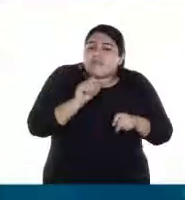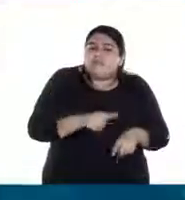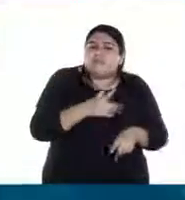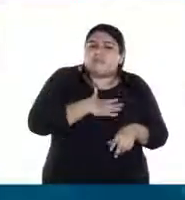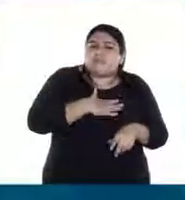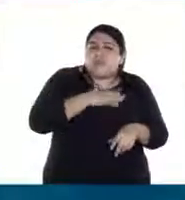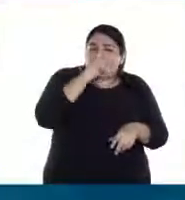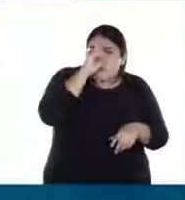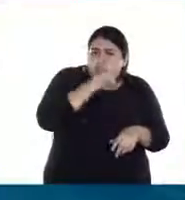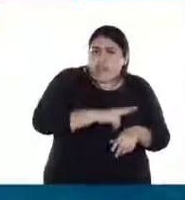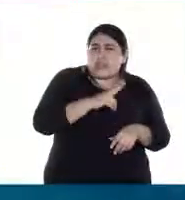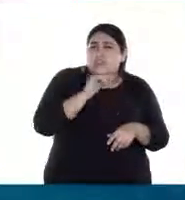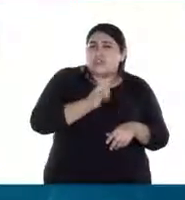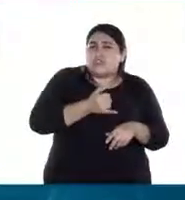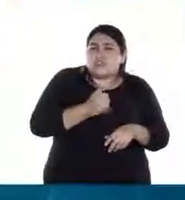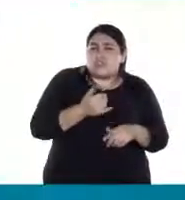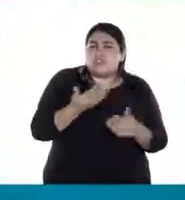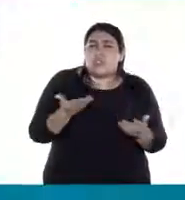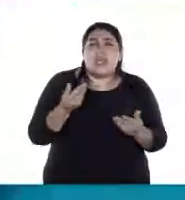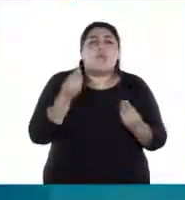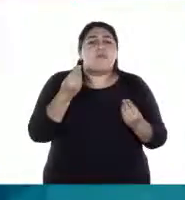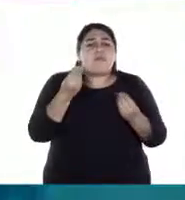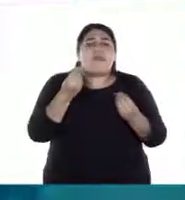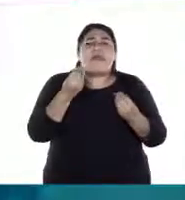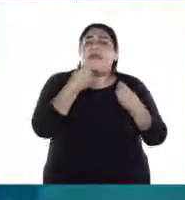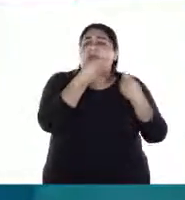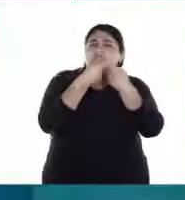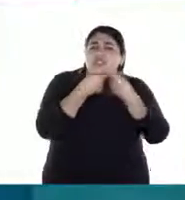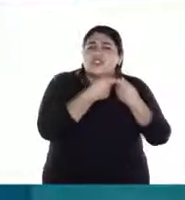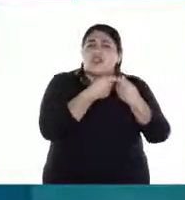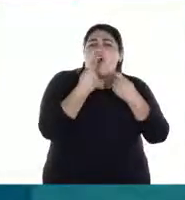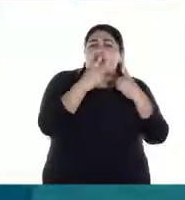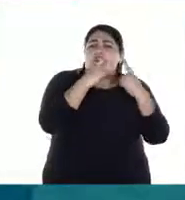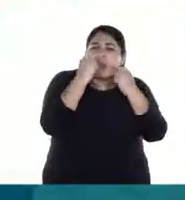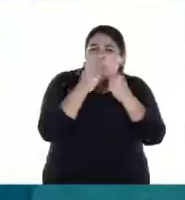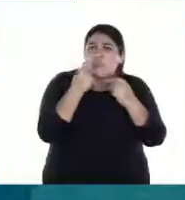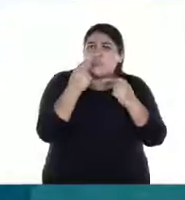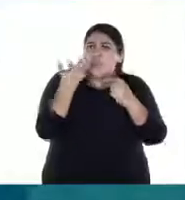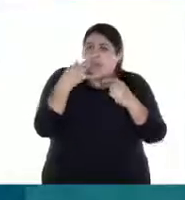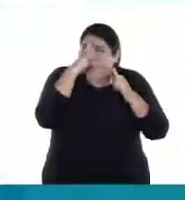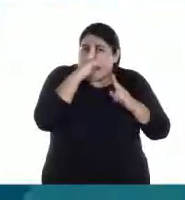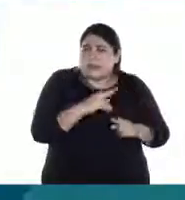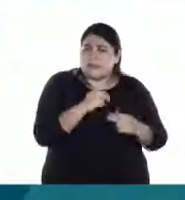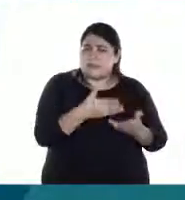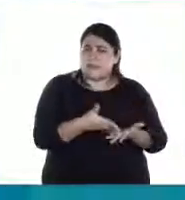respecto a indemnizaciones y otras reclamaciones pecuniarias.